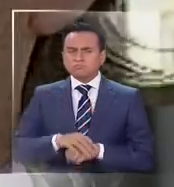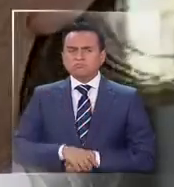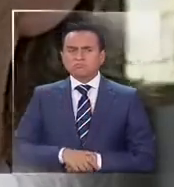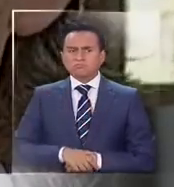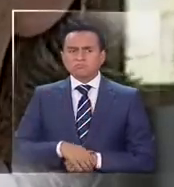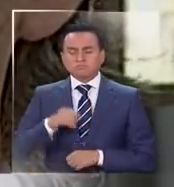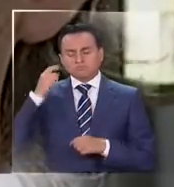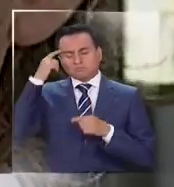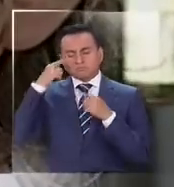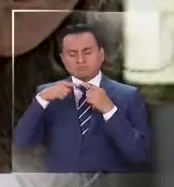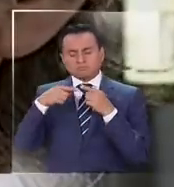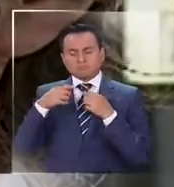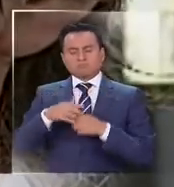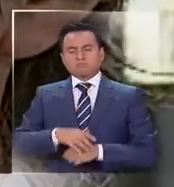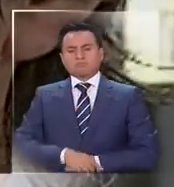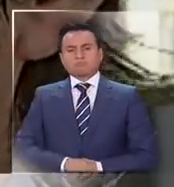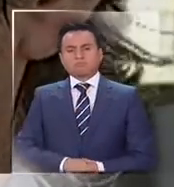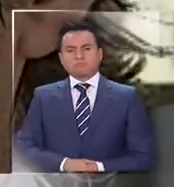me borré.